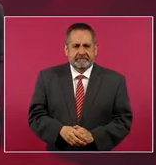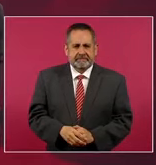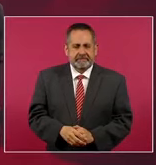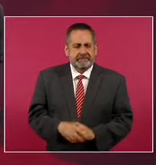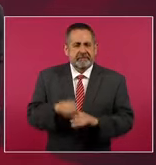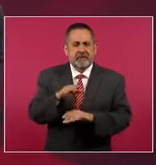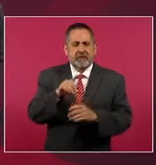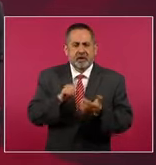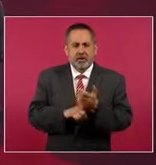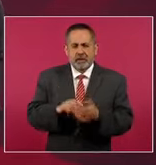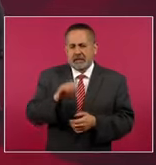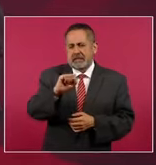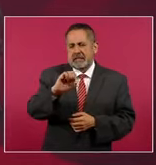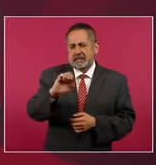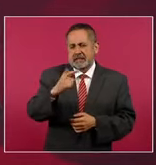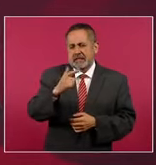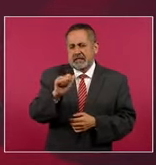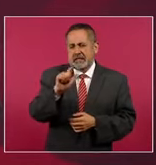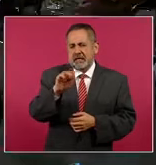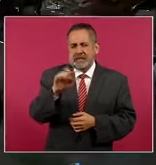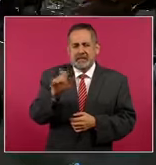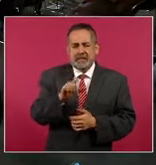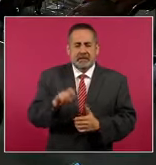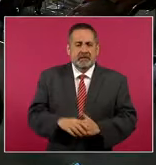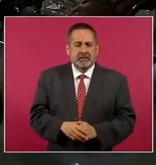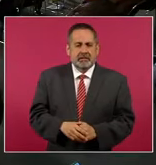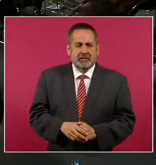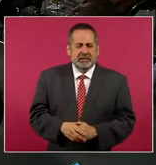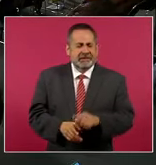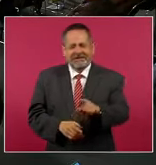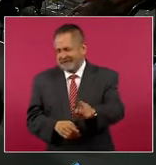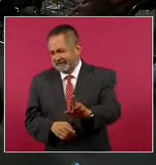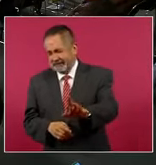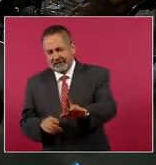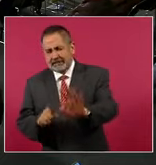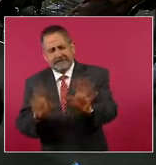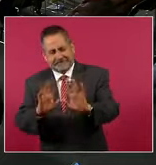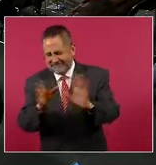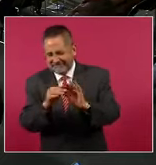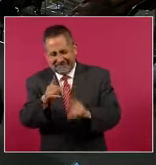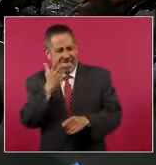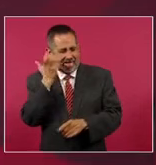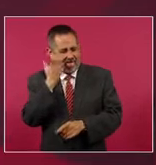Sobre Segalmex. No son de los temas que están pendientes.